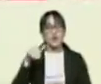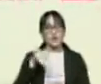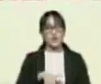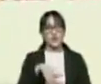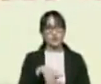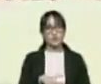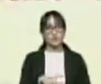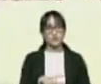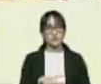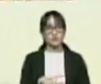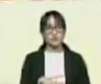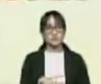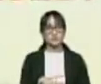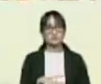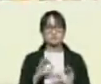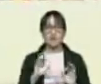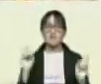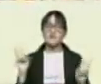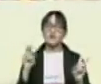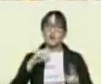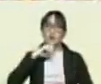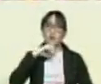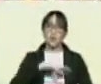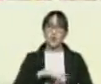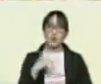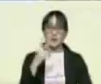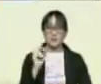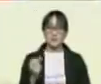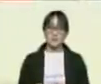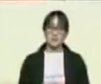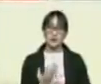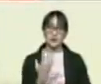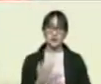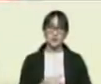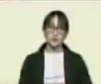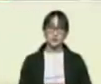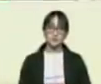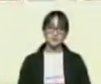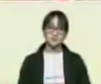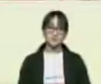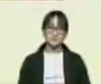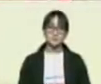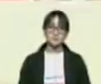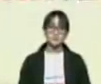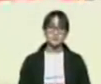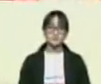votos por la victoria histórica del 20 de mayo.